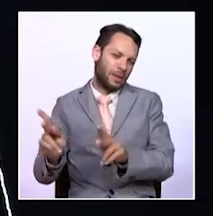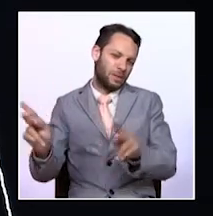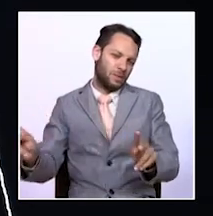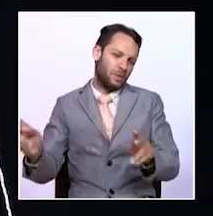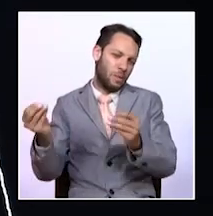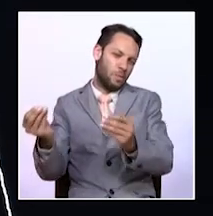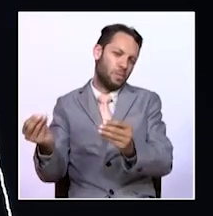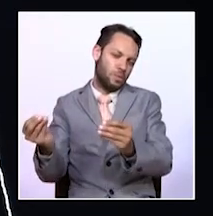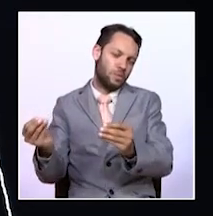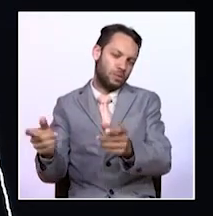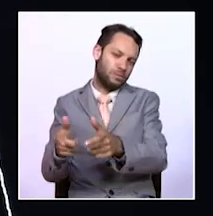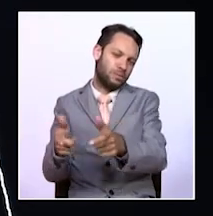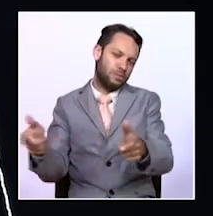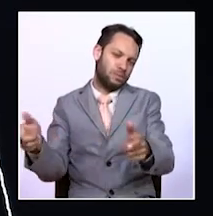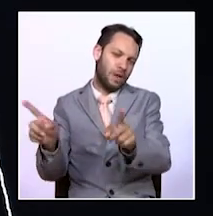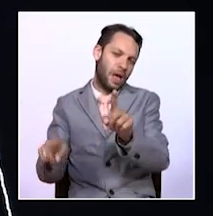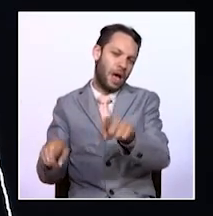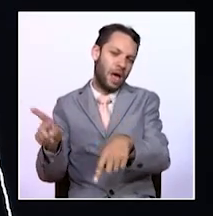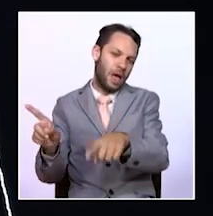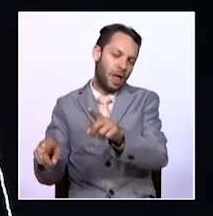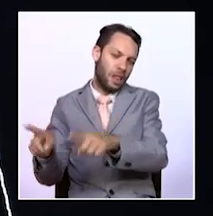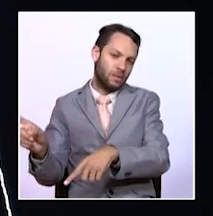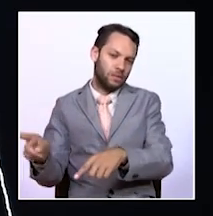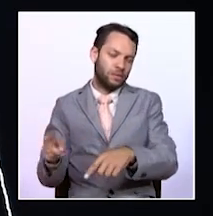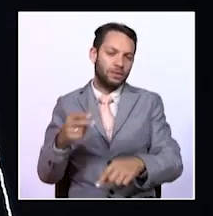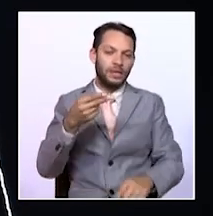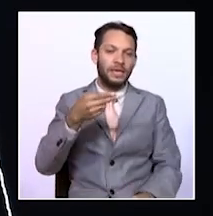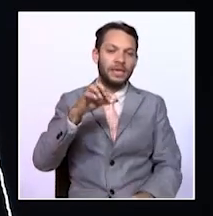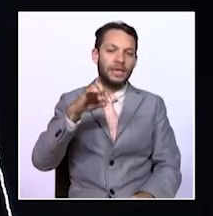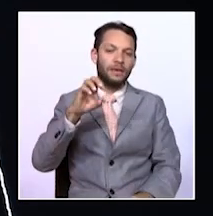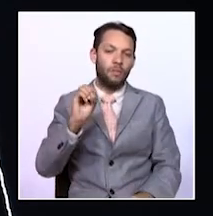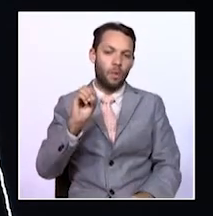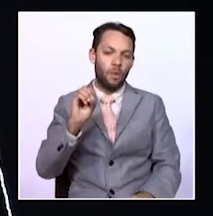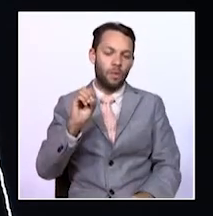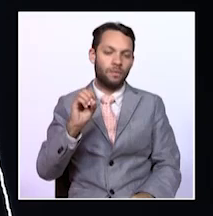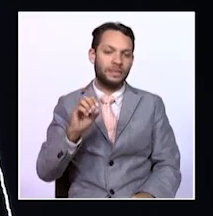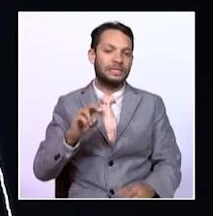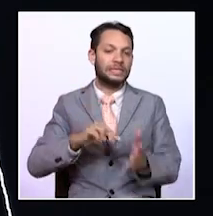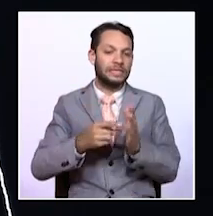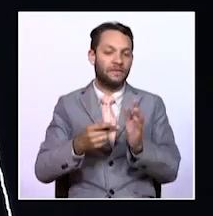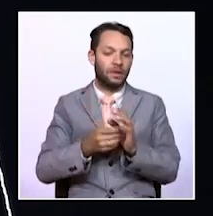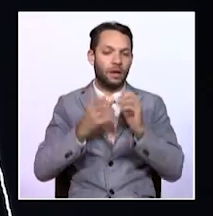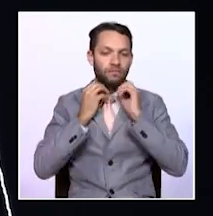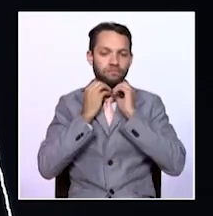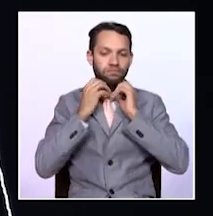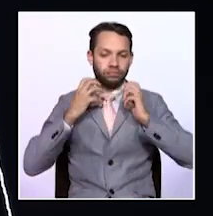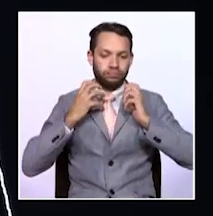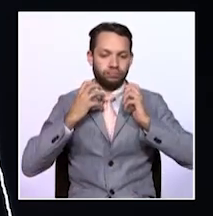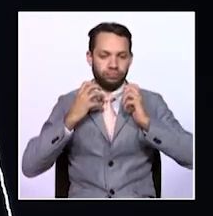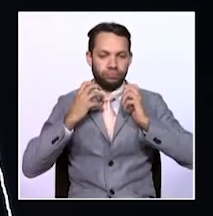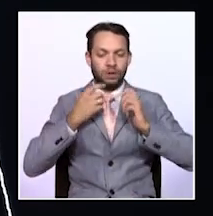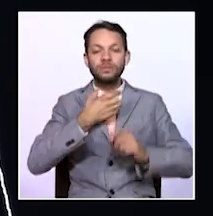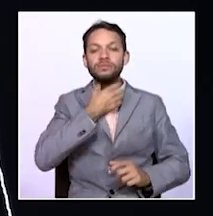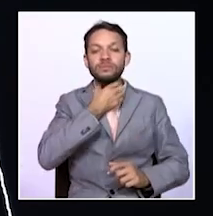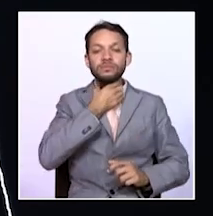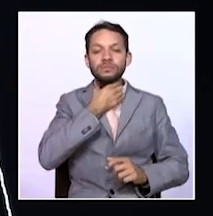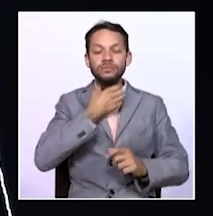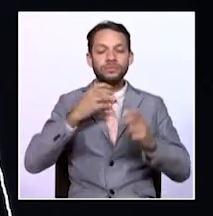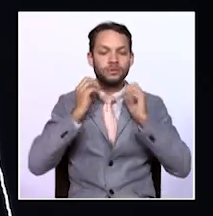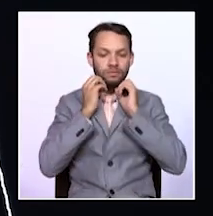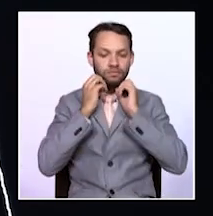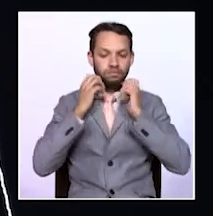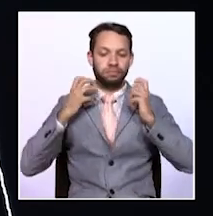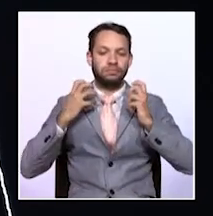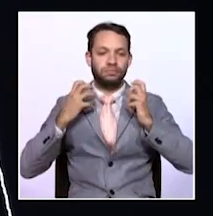de bocio, es decir, problemas de hipotiroidismo, porque se crece la glándula, se forman unas nodulaciones que